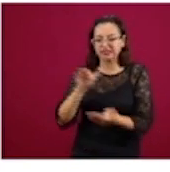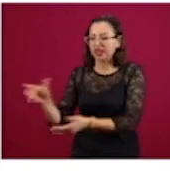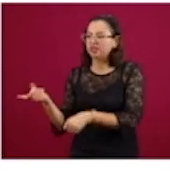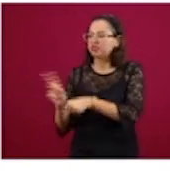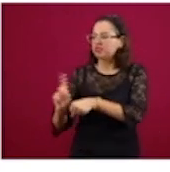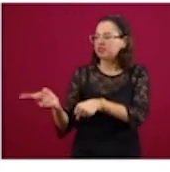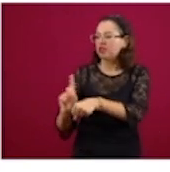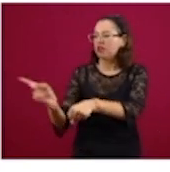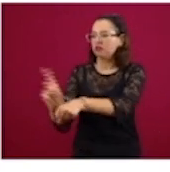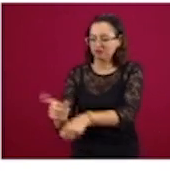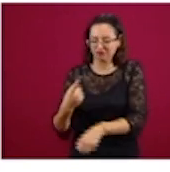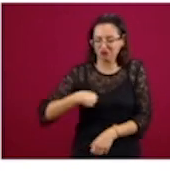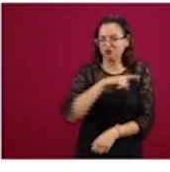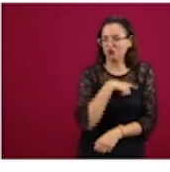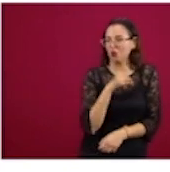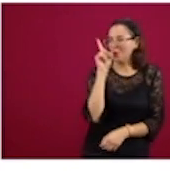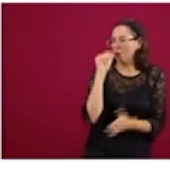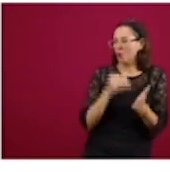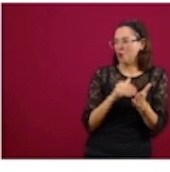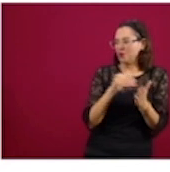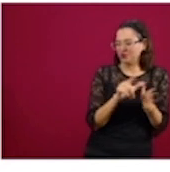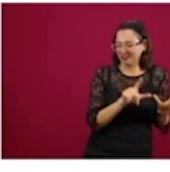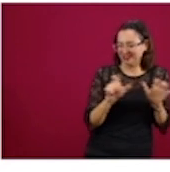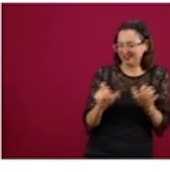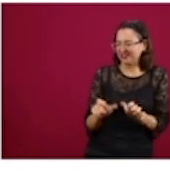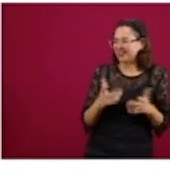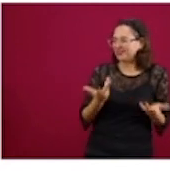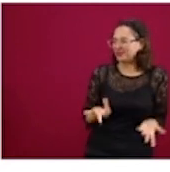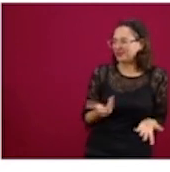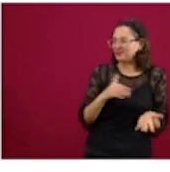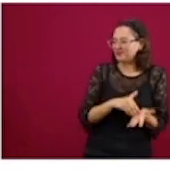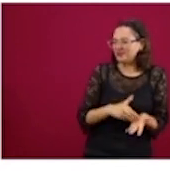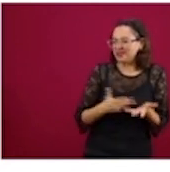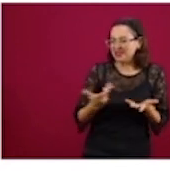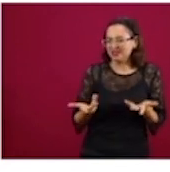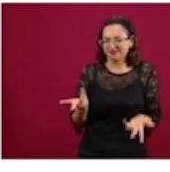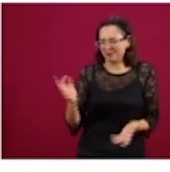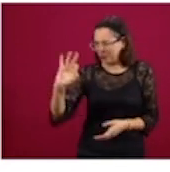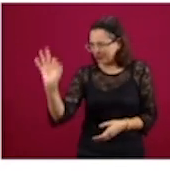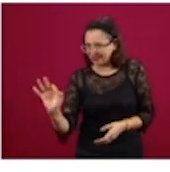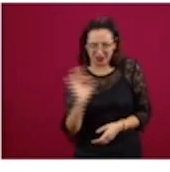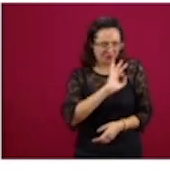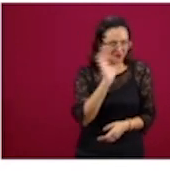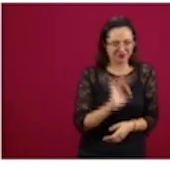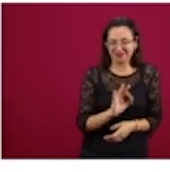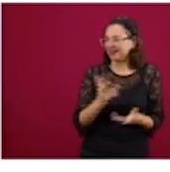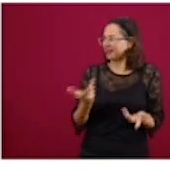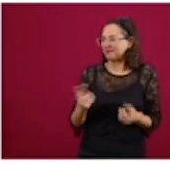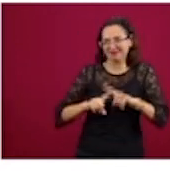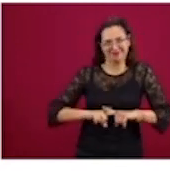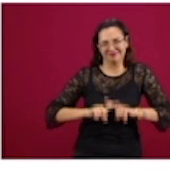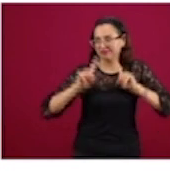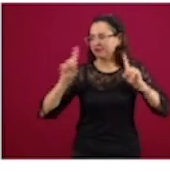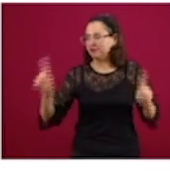que nosotros, que traemos 1,753,000 barriles por día. El porcentaje a nosotros nos afecta